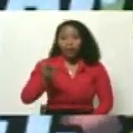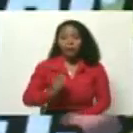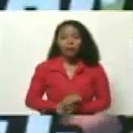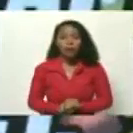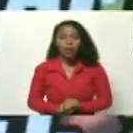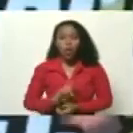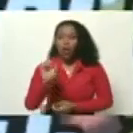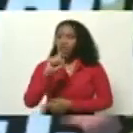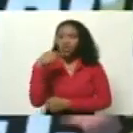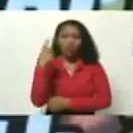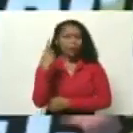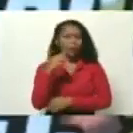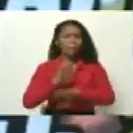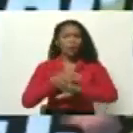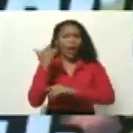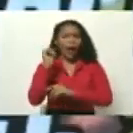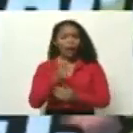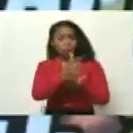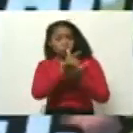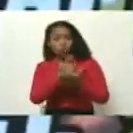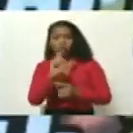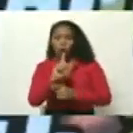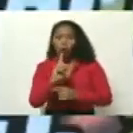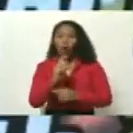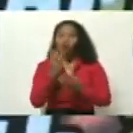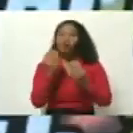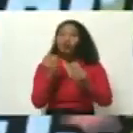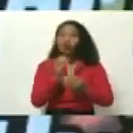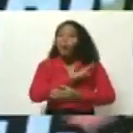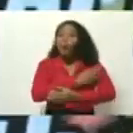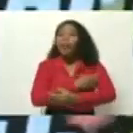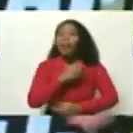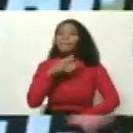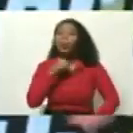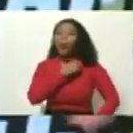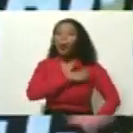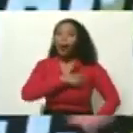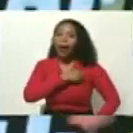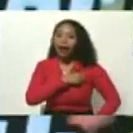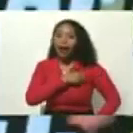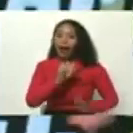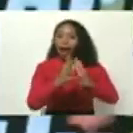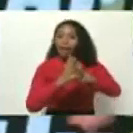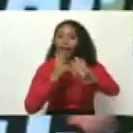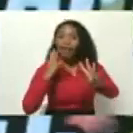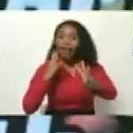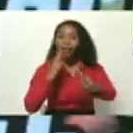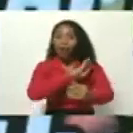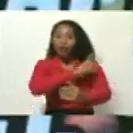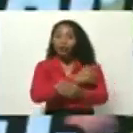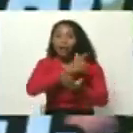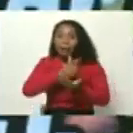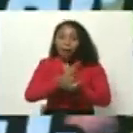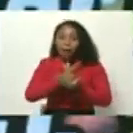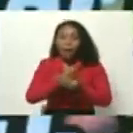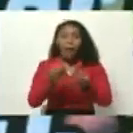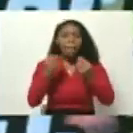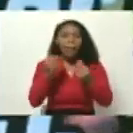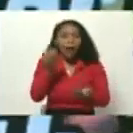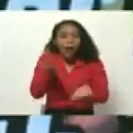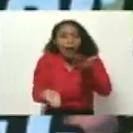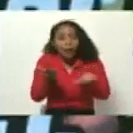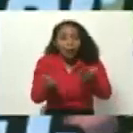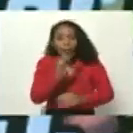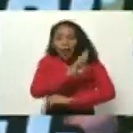no solamente porque tiene las armas, sino mucho poder moral en las filas de la Fuerza Armada, para la estabilidad